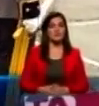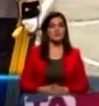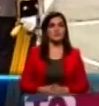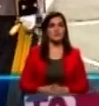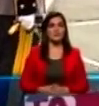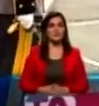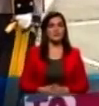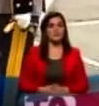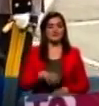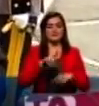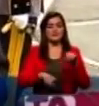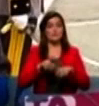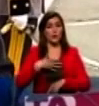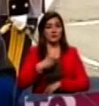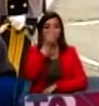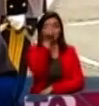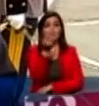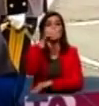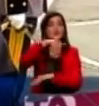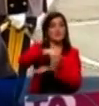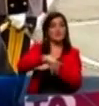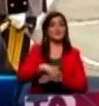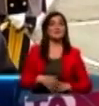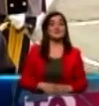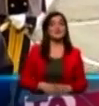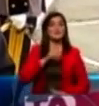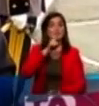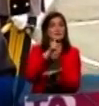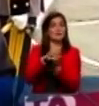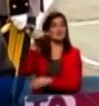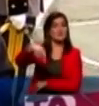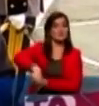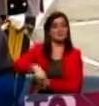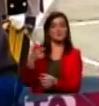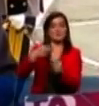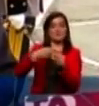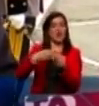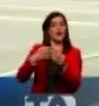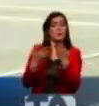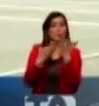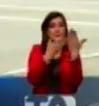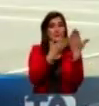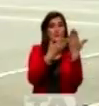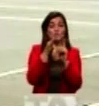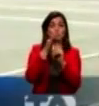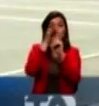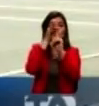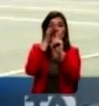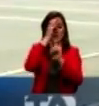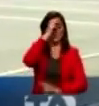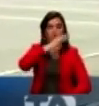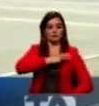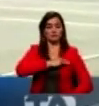Hola, ¿qué tal, mis amigos televidentes? Muy buenas tardes. En efecto, estamos en la ceremonia del ejército de ascensos